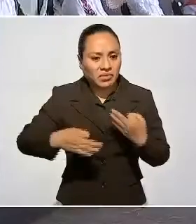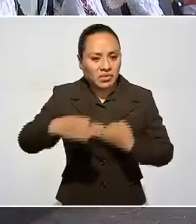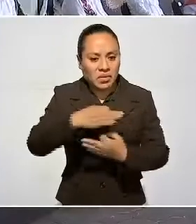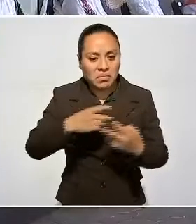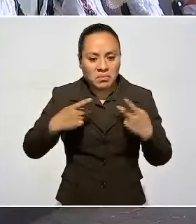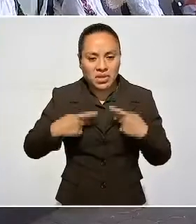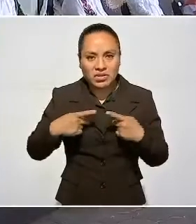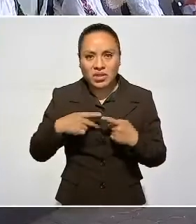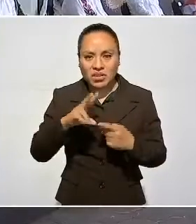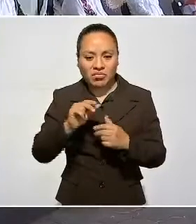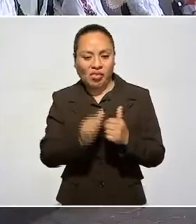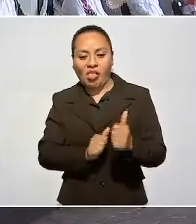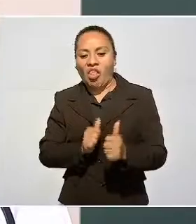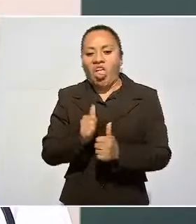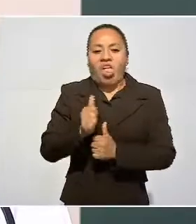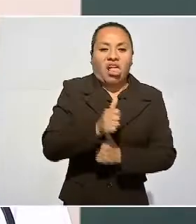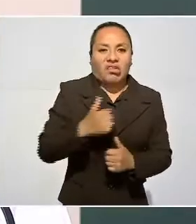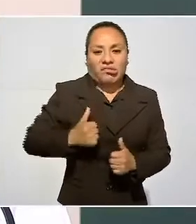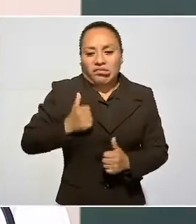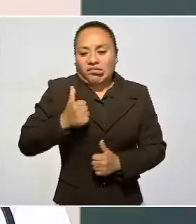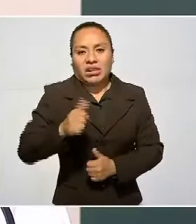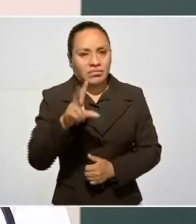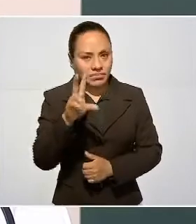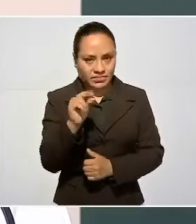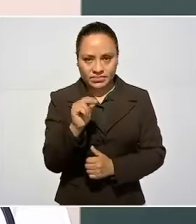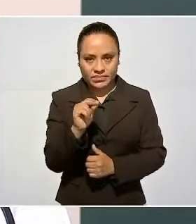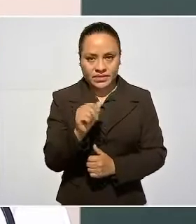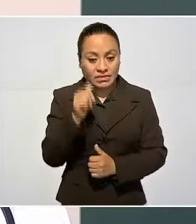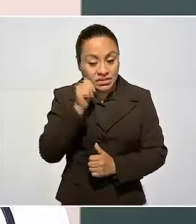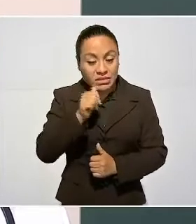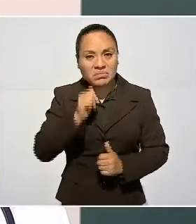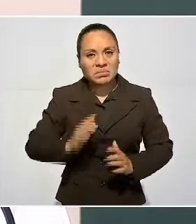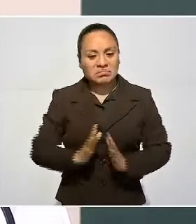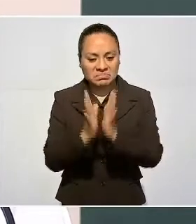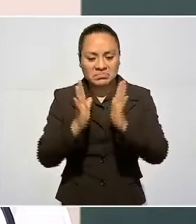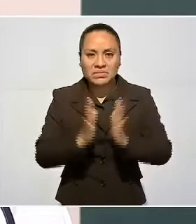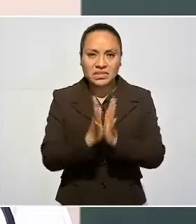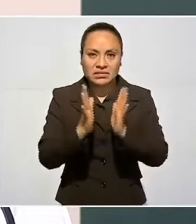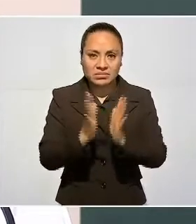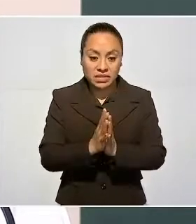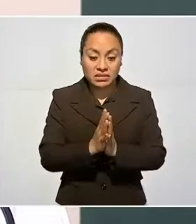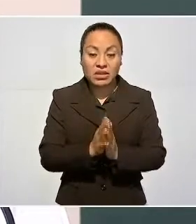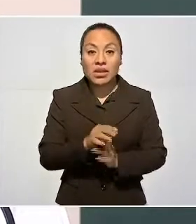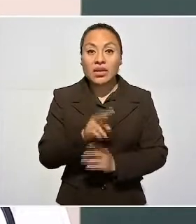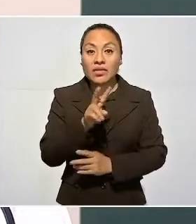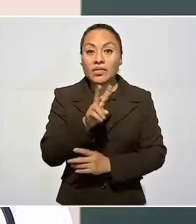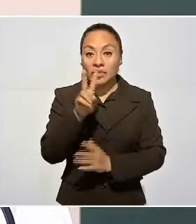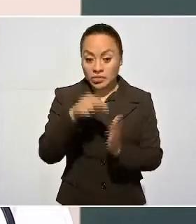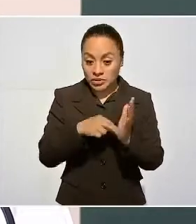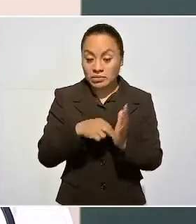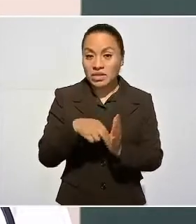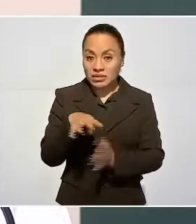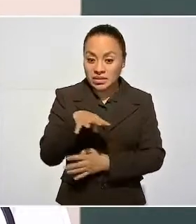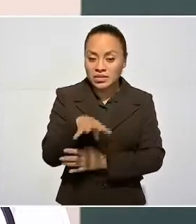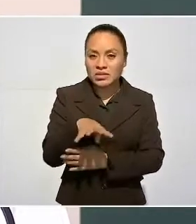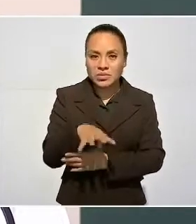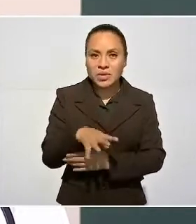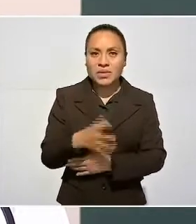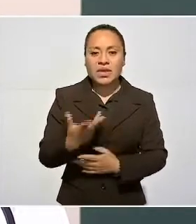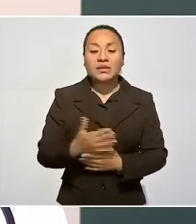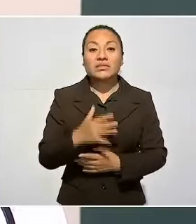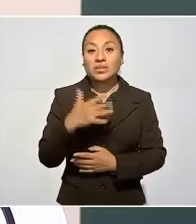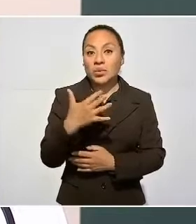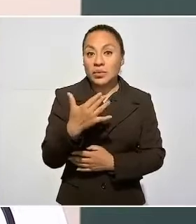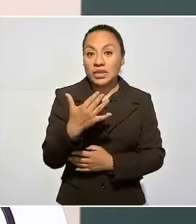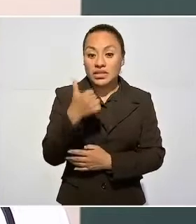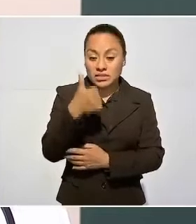del individual. Hemos sido partícipes y testigos en 2019 de la realización de 56